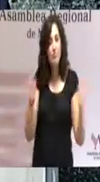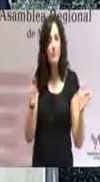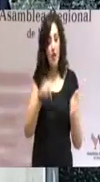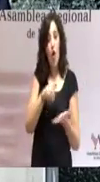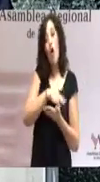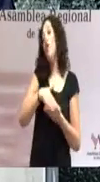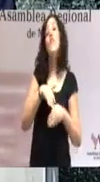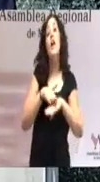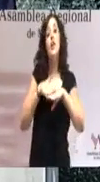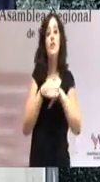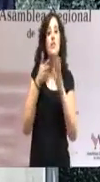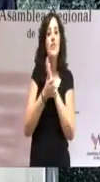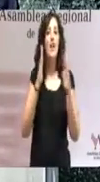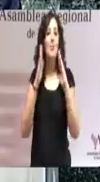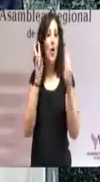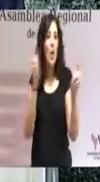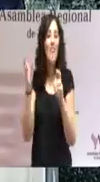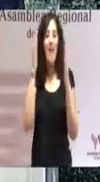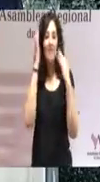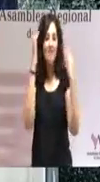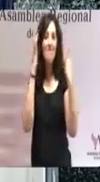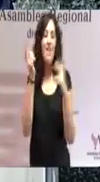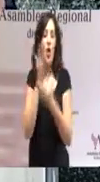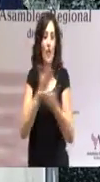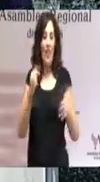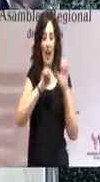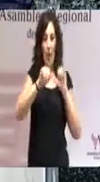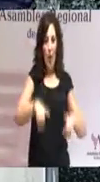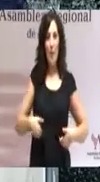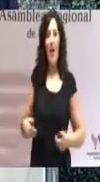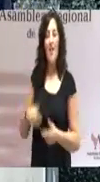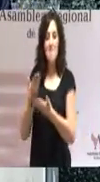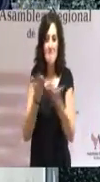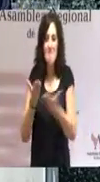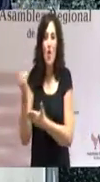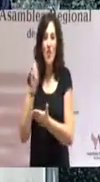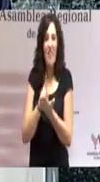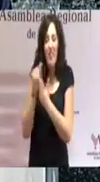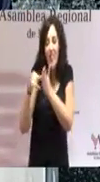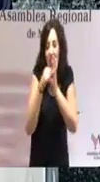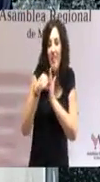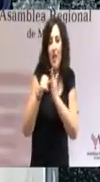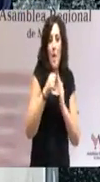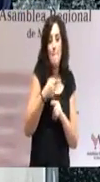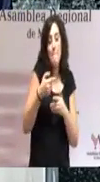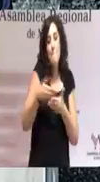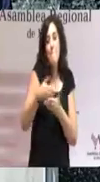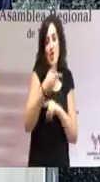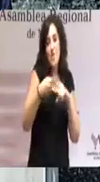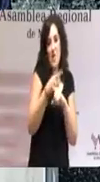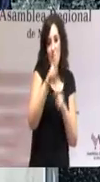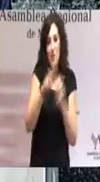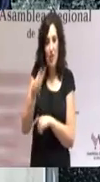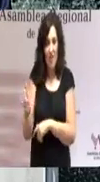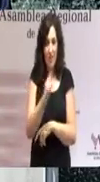etapa, una nueva etapa de ilusión, de recuperación de la confianza, de cercanía a 1,5 millón de personas. Un Gobierno del que me